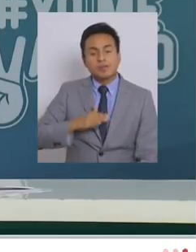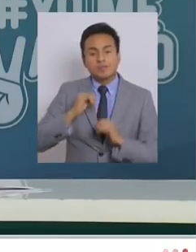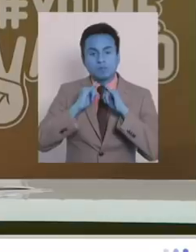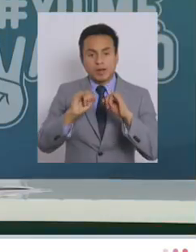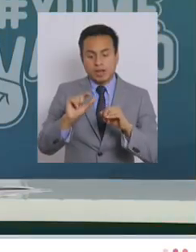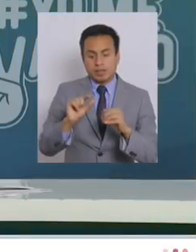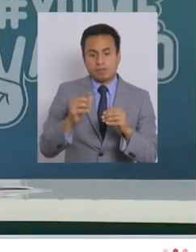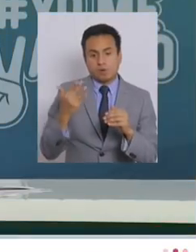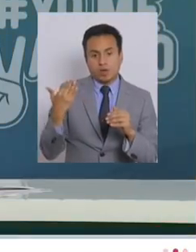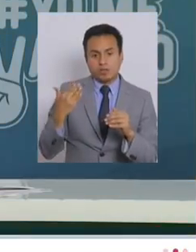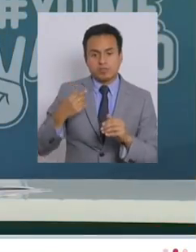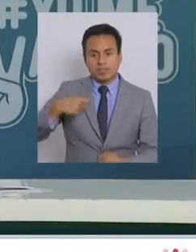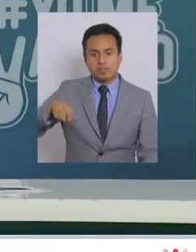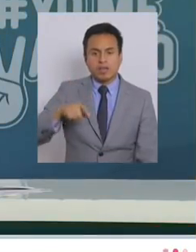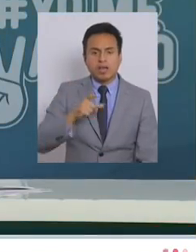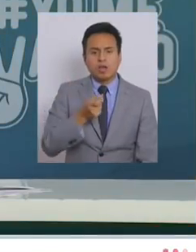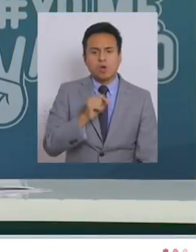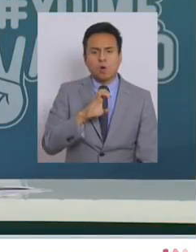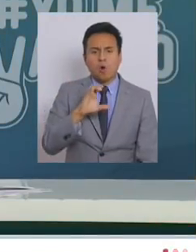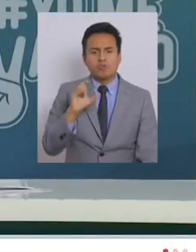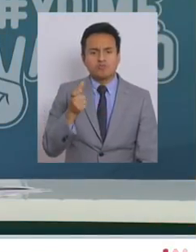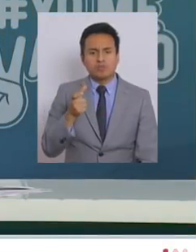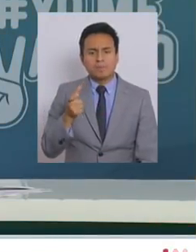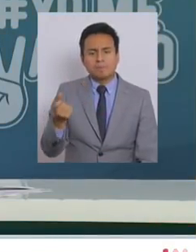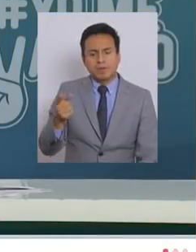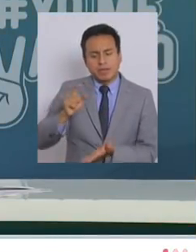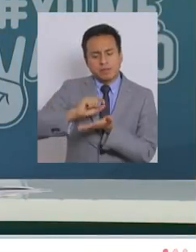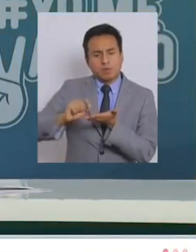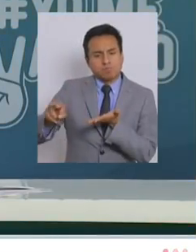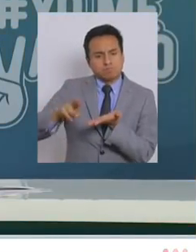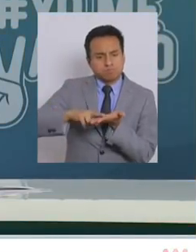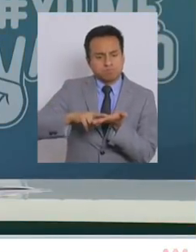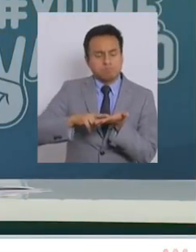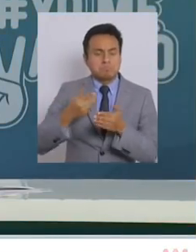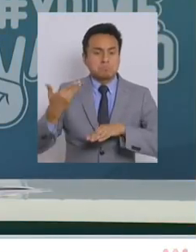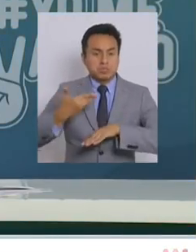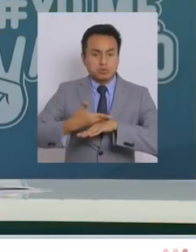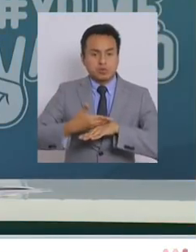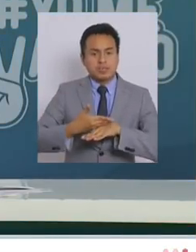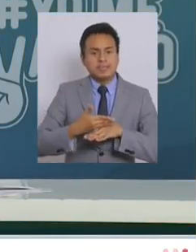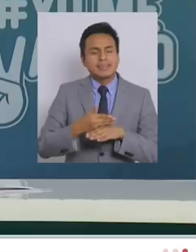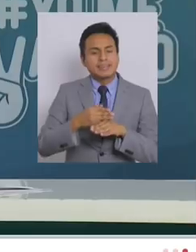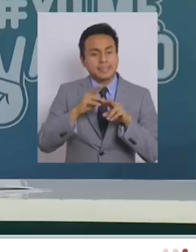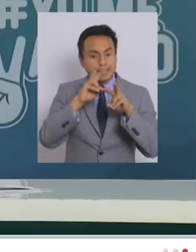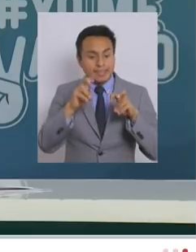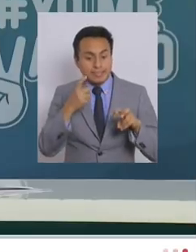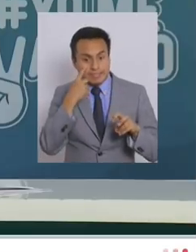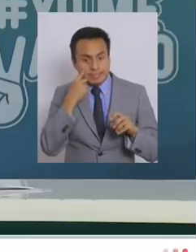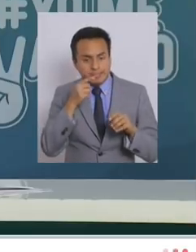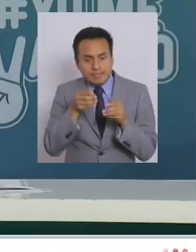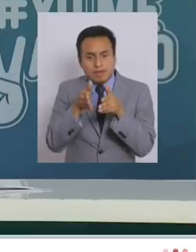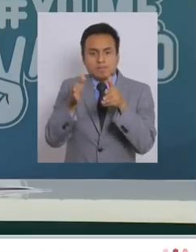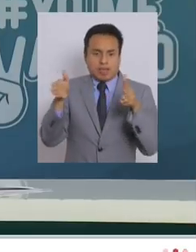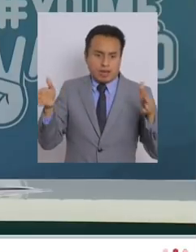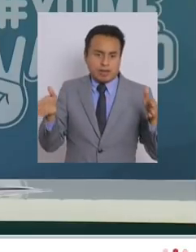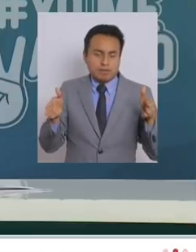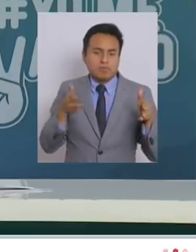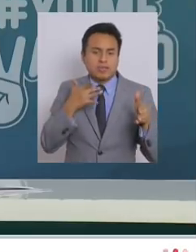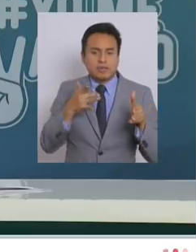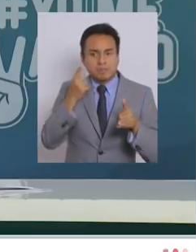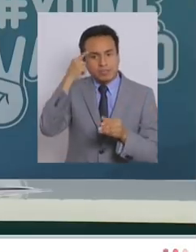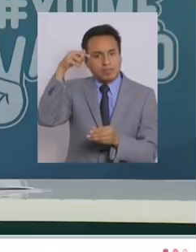hace poco rato la senadora coach me escribió y me pidió justamente que este test se ampliará pensando sobre todo en las